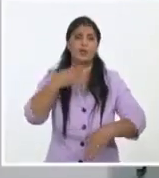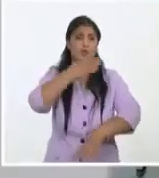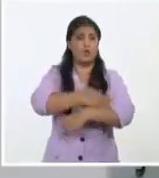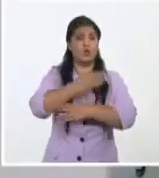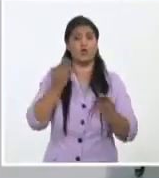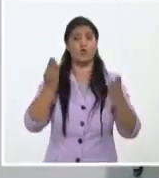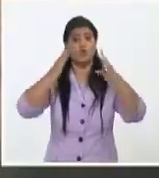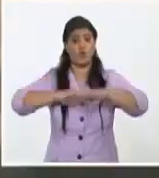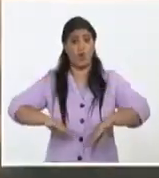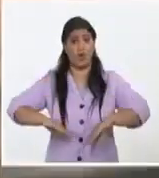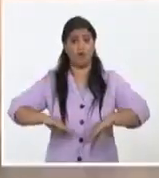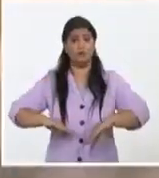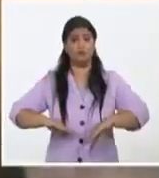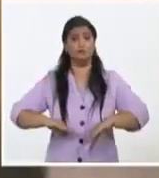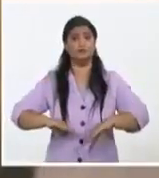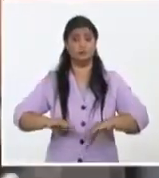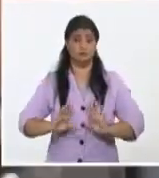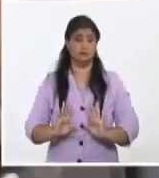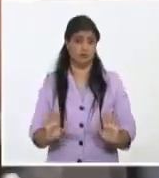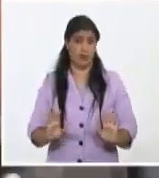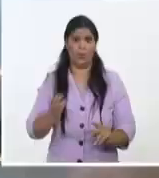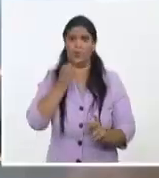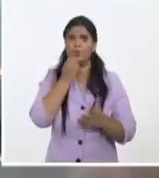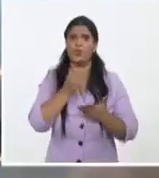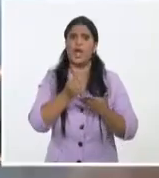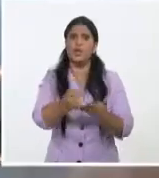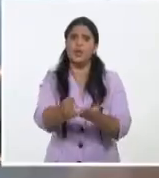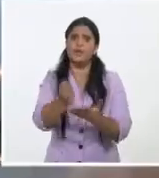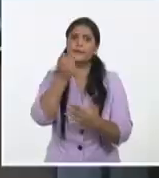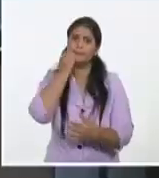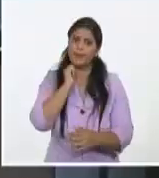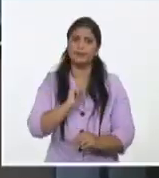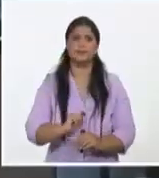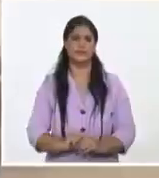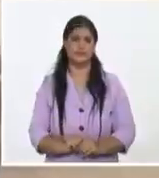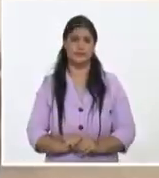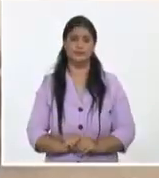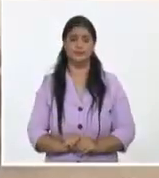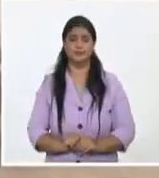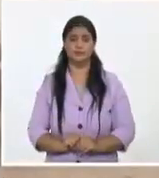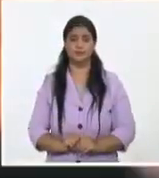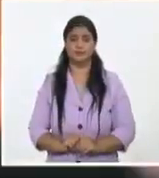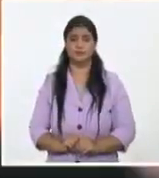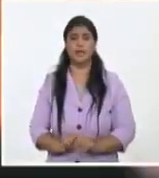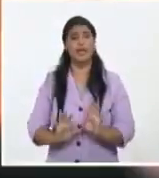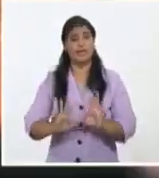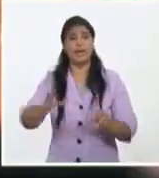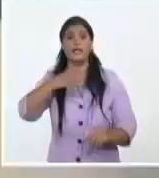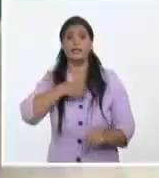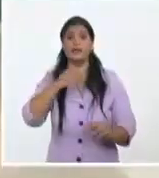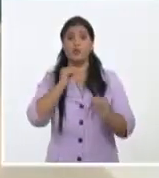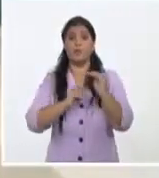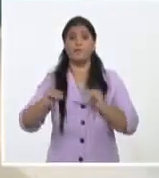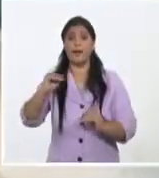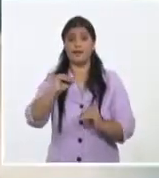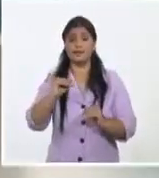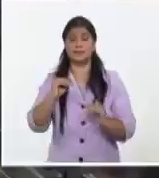este mecanismo, no hubiéramos podido vacunar ni siquiera a 40.000 personas. Y ya nosotros tenemos más de 1 millón